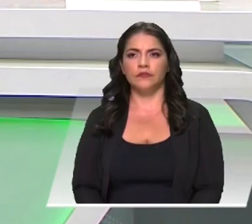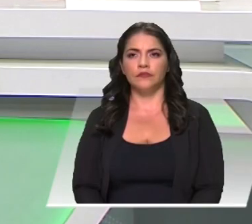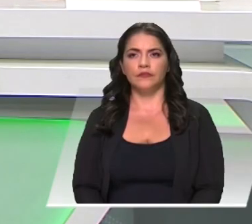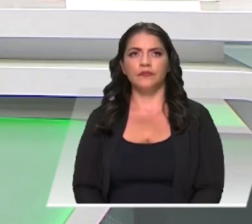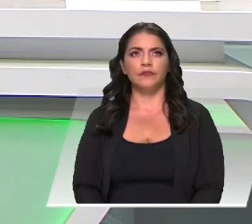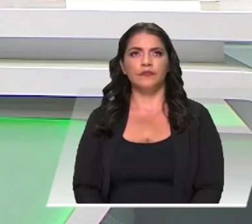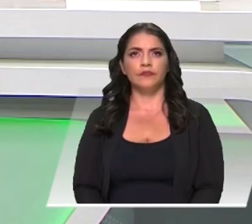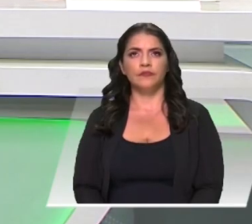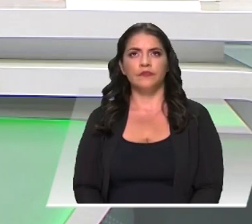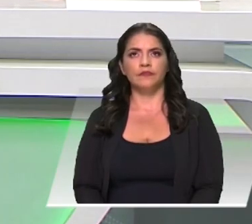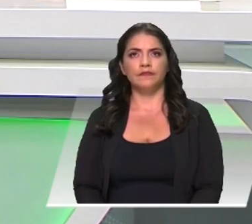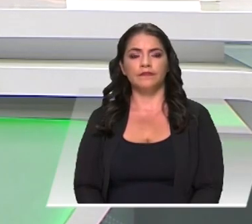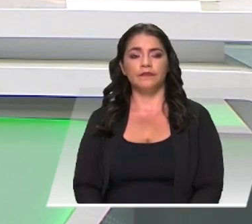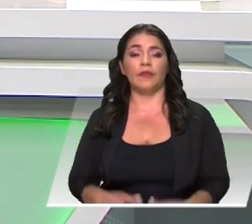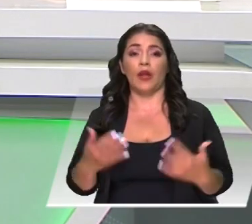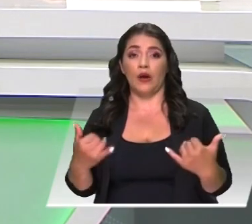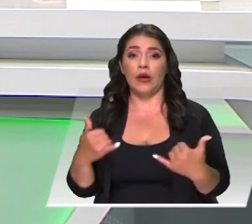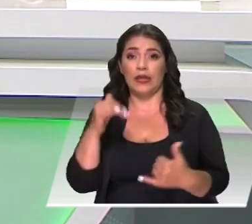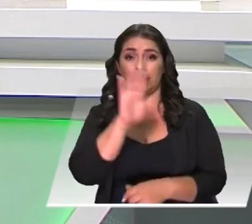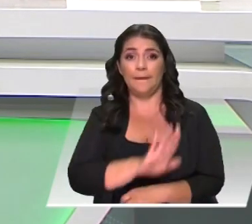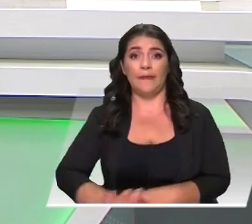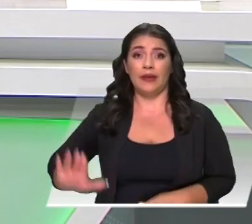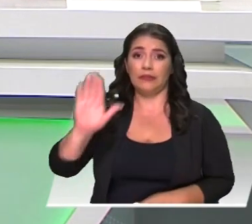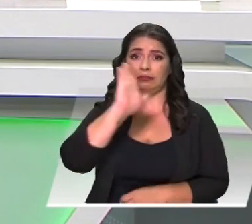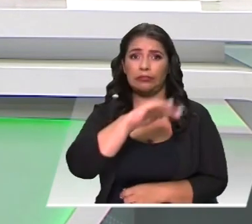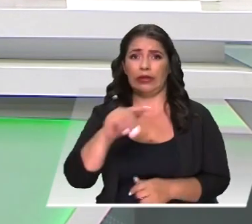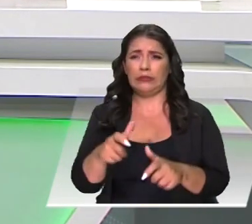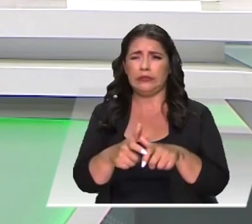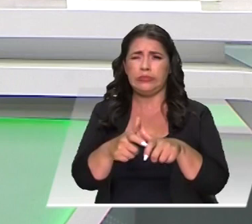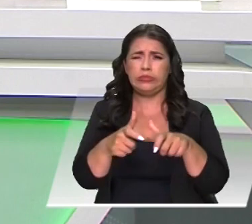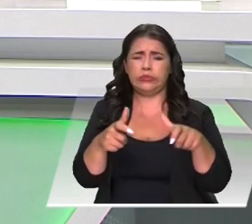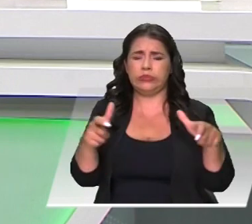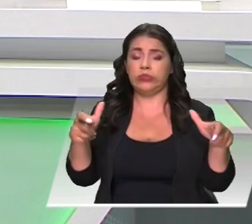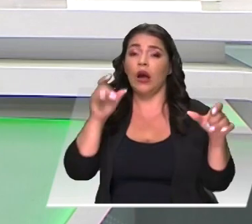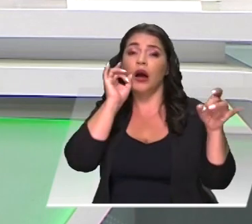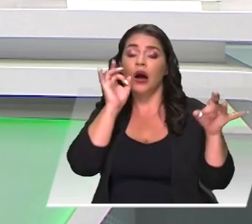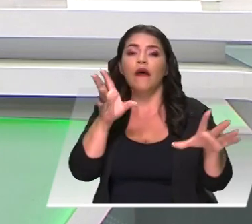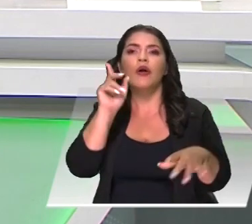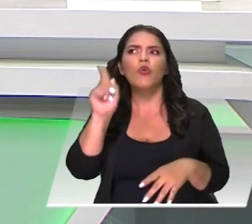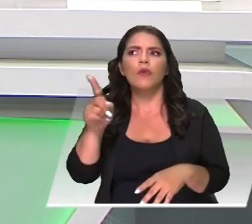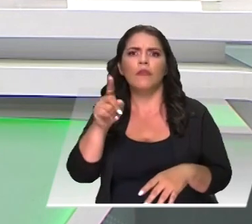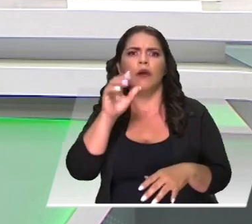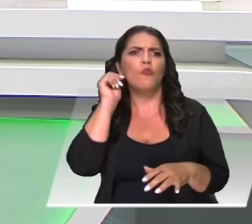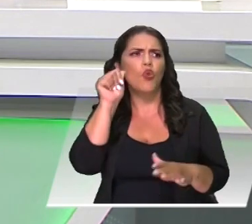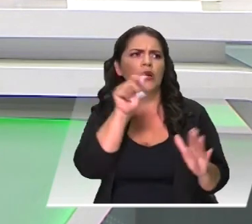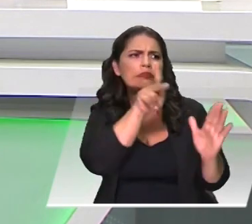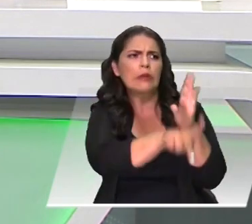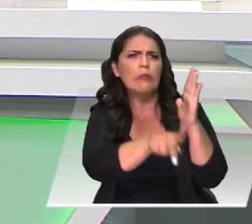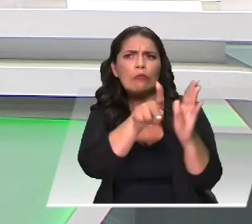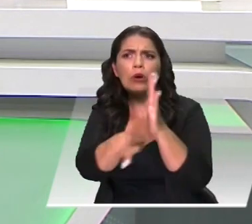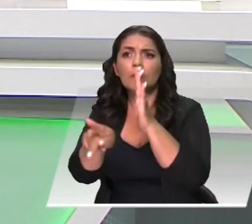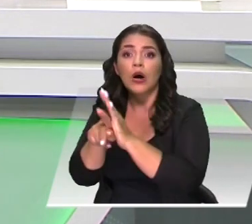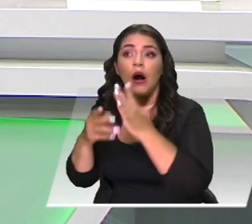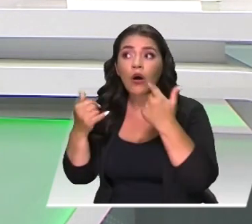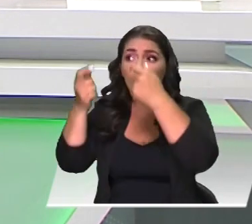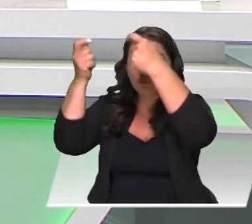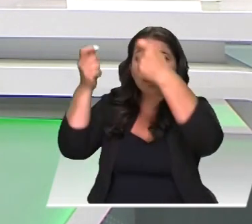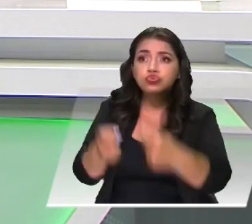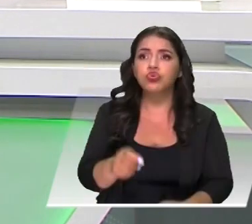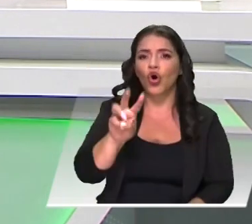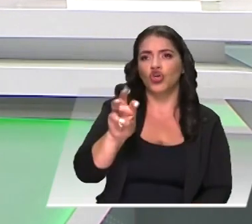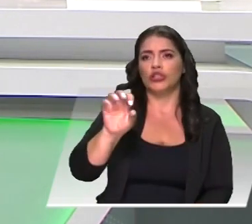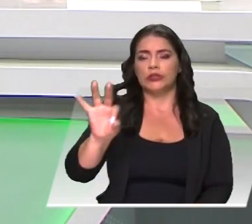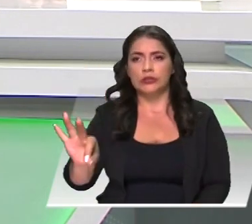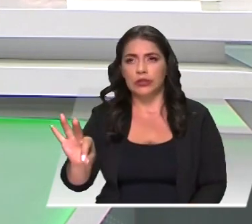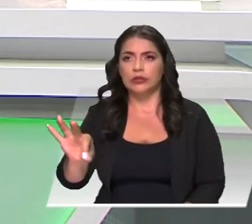preocupante continúan en aumento los casos de feminicidios en antioquia de un total de 83 mujeres asesinadas en el departamento